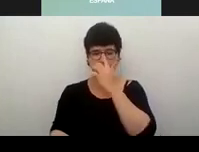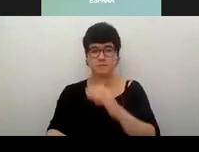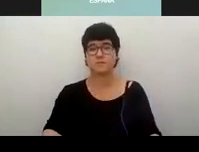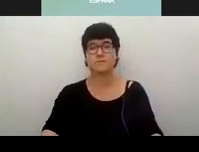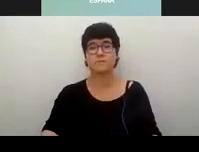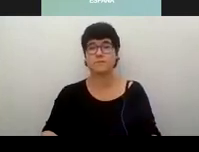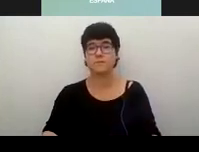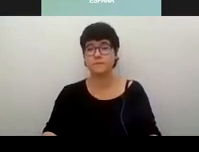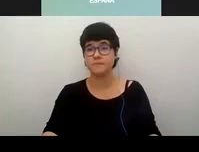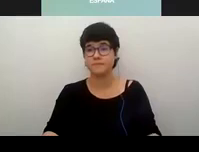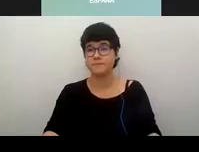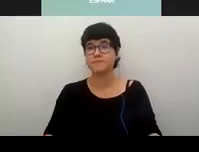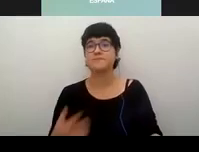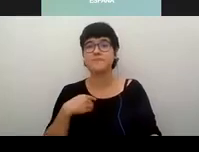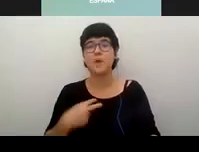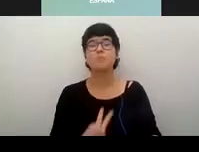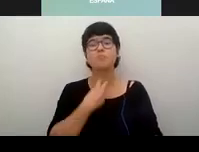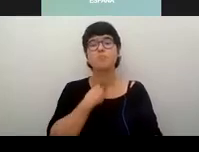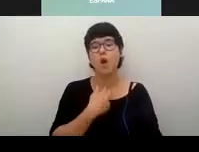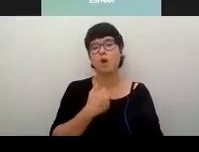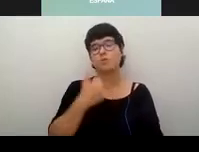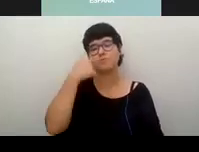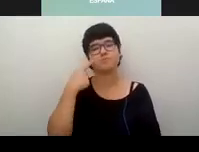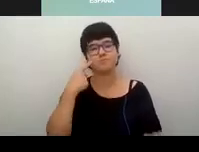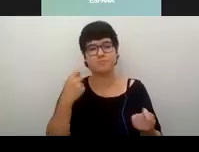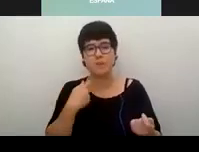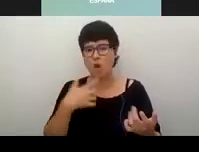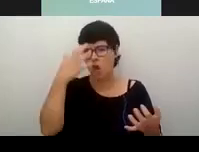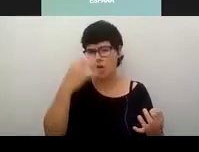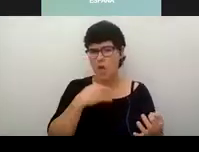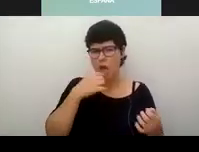Bueno, creo que no tenemos ninguna pregunta en el chat.